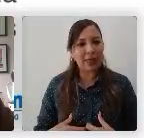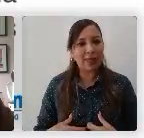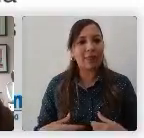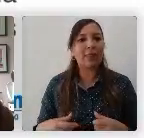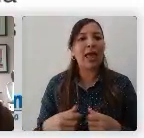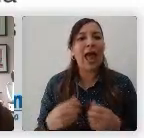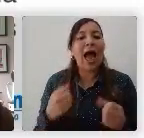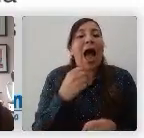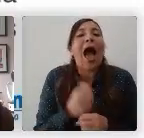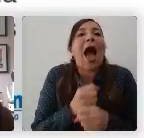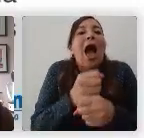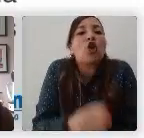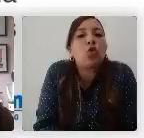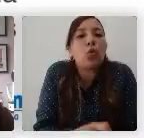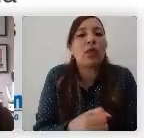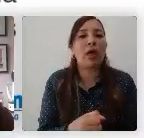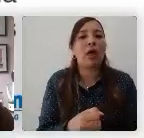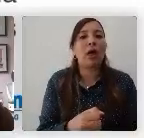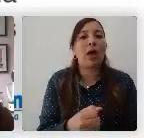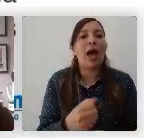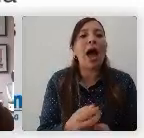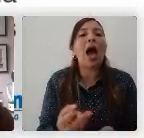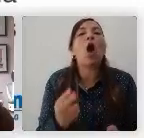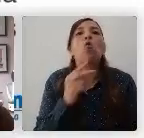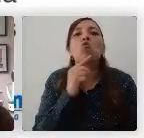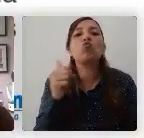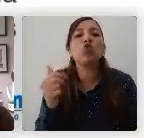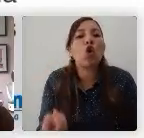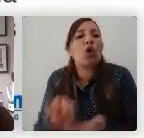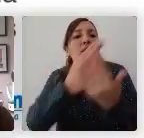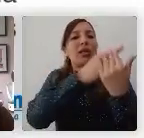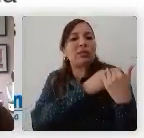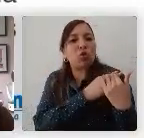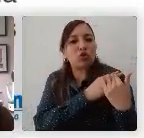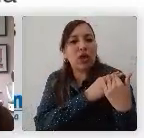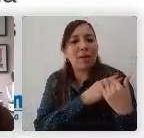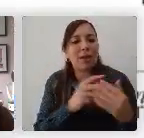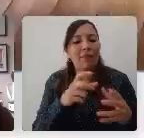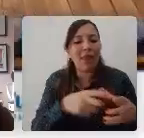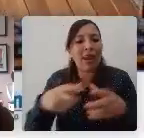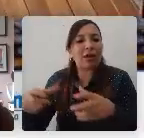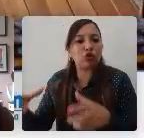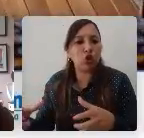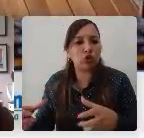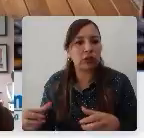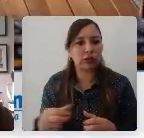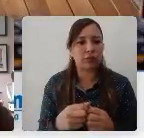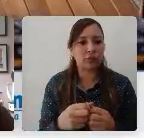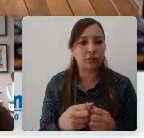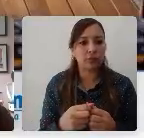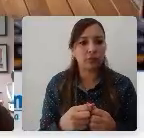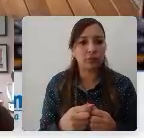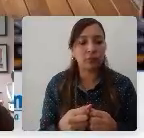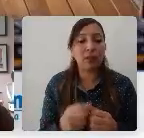conservación y promueve también un uso responsable de sus recursos entonces ya diciendo